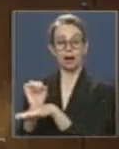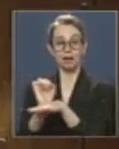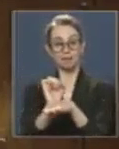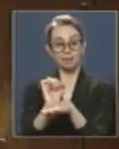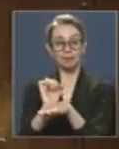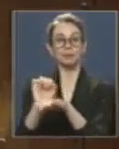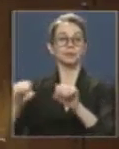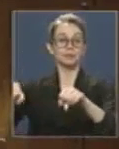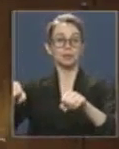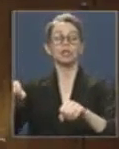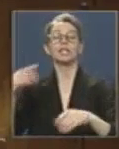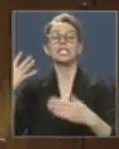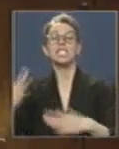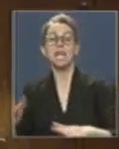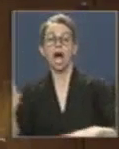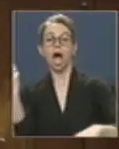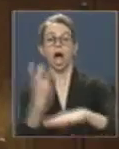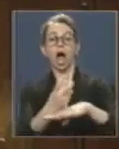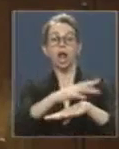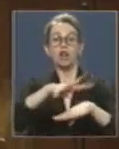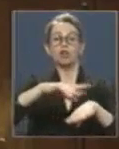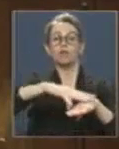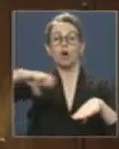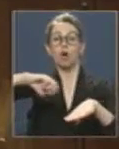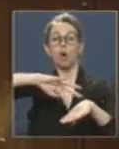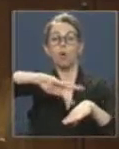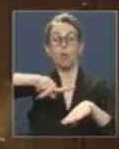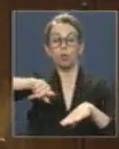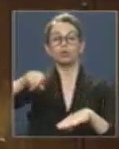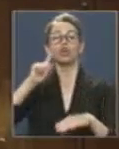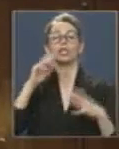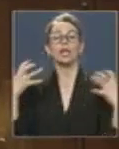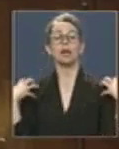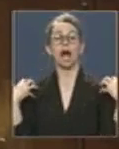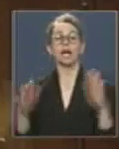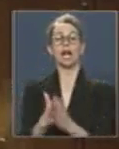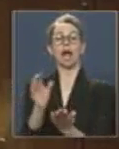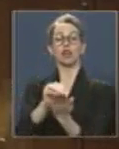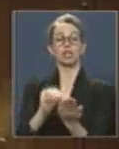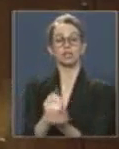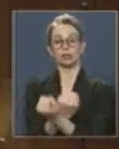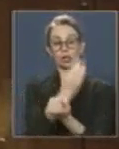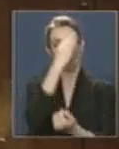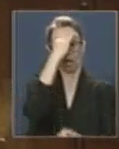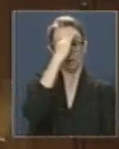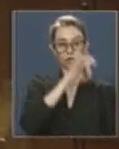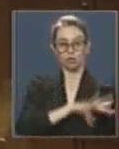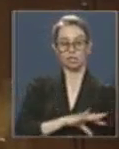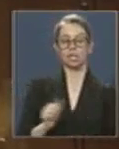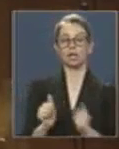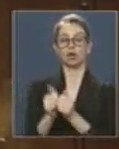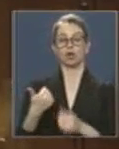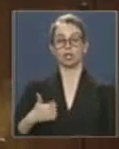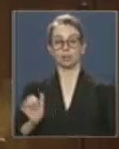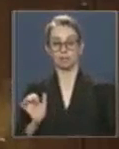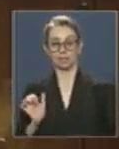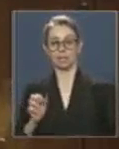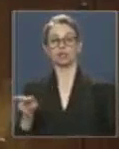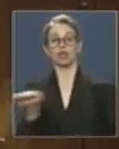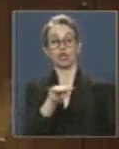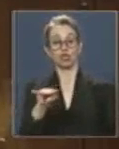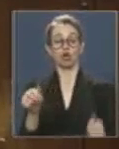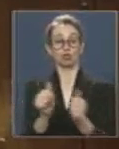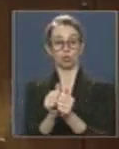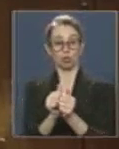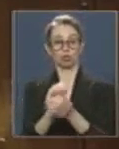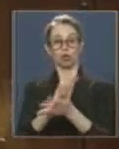hubiesen sido objeto de robo o de hurto y que lo llevará Carabineros de Chile en conjunto con la Policía de Investigaciones, al cual van a tener